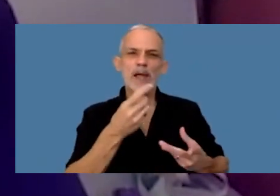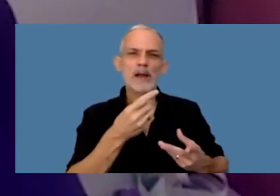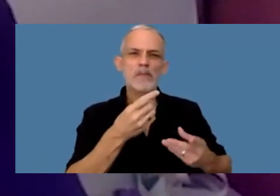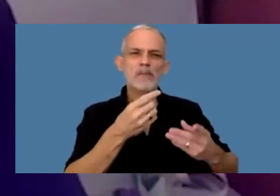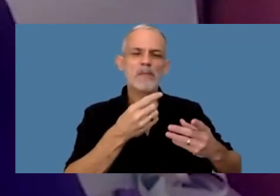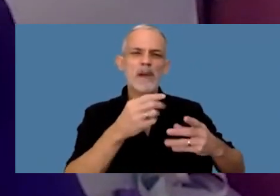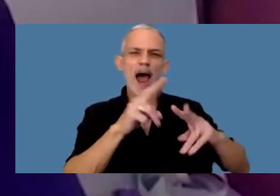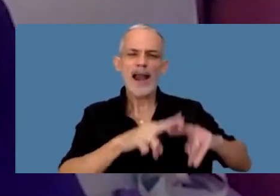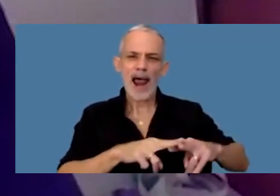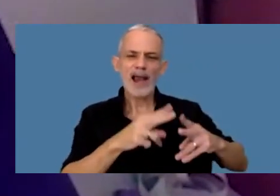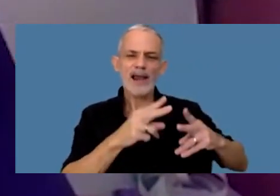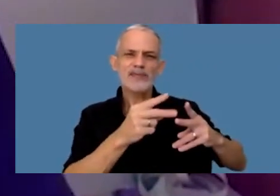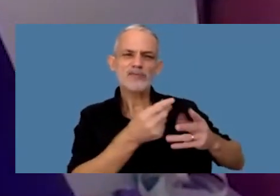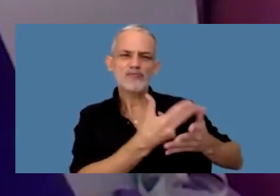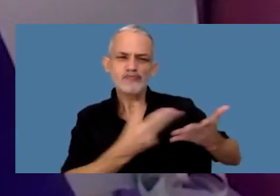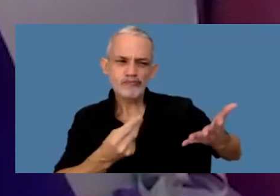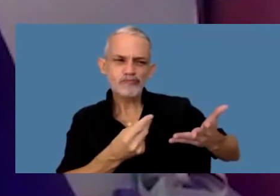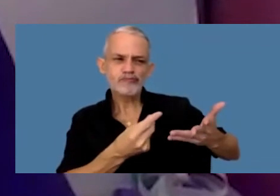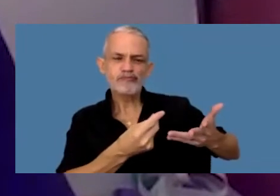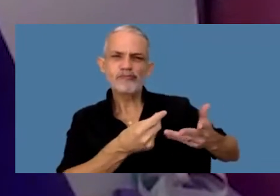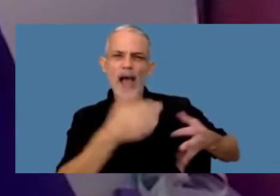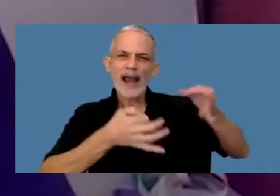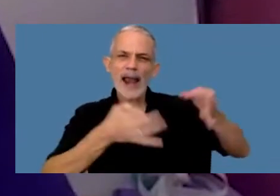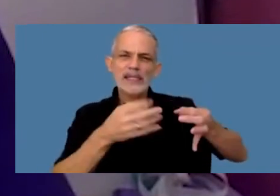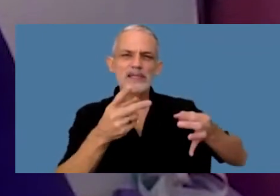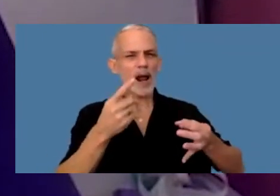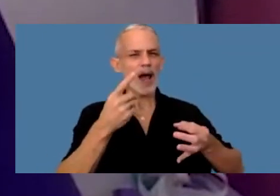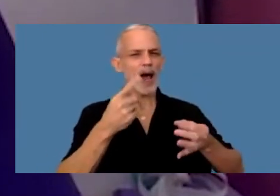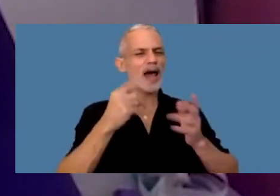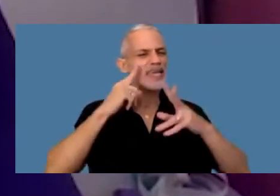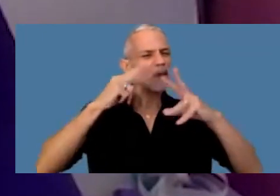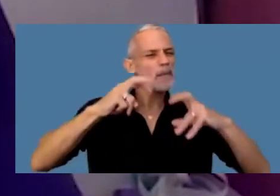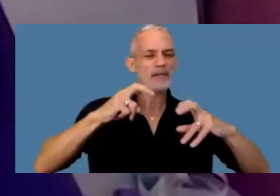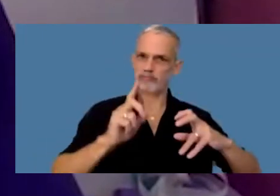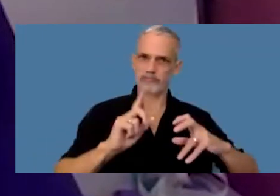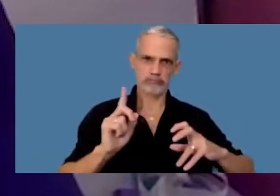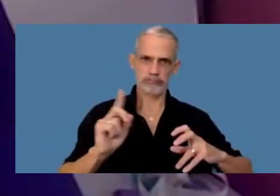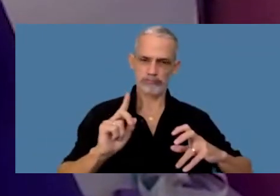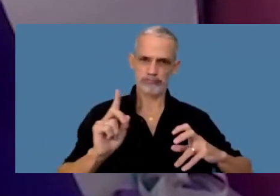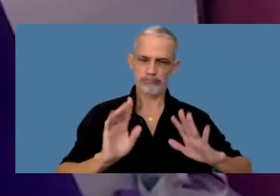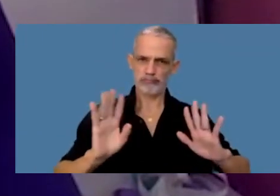el asesoramiento para los cuidados de ese bebé.